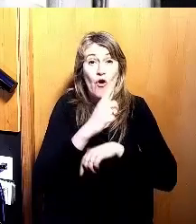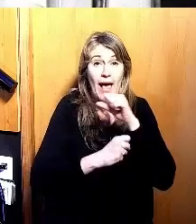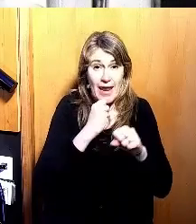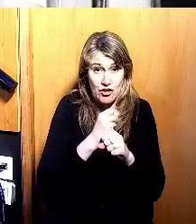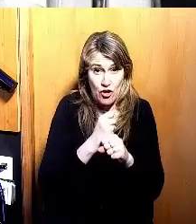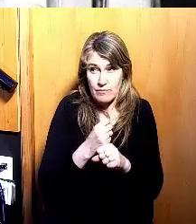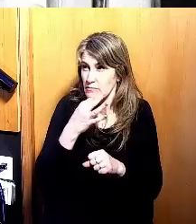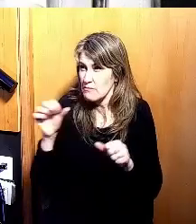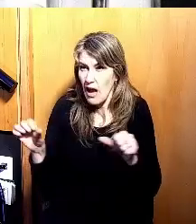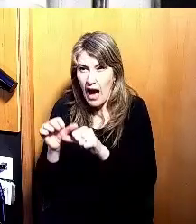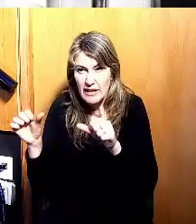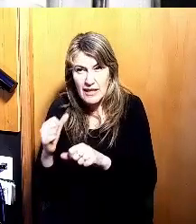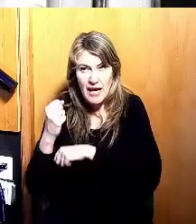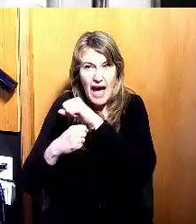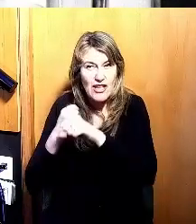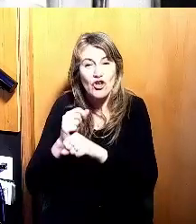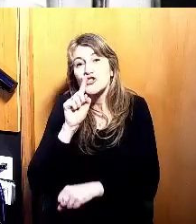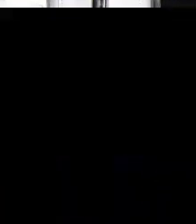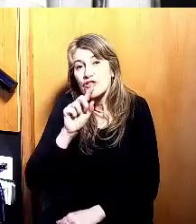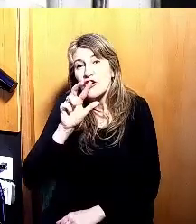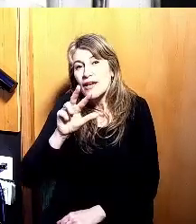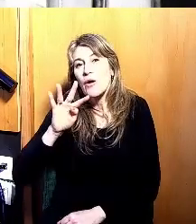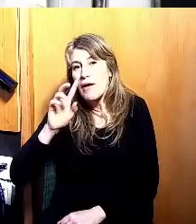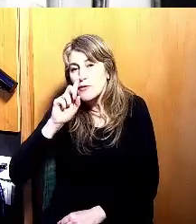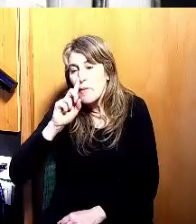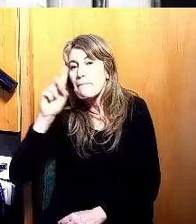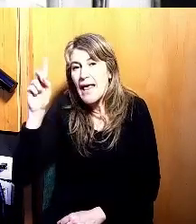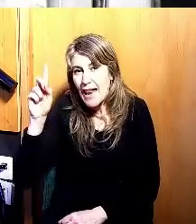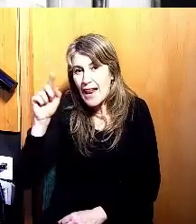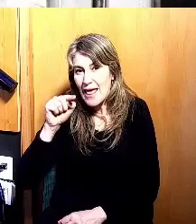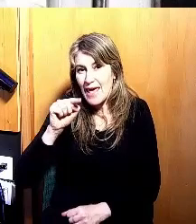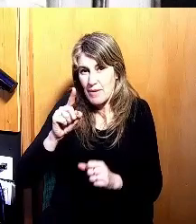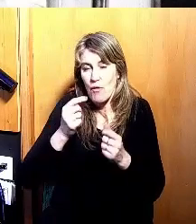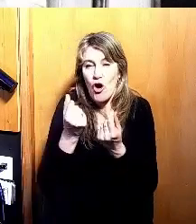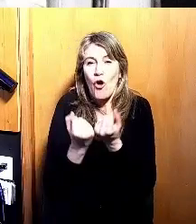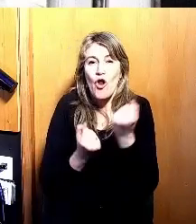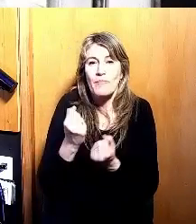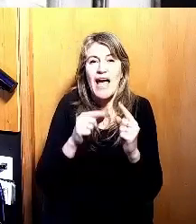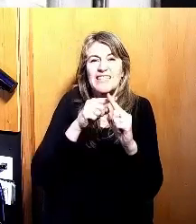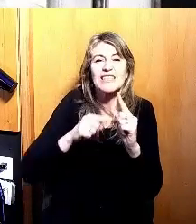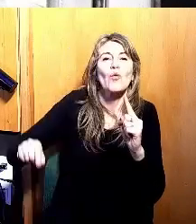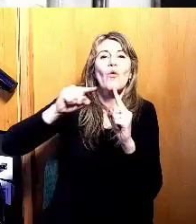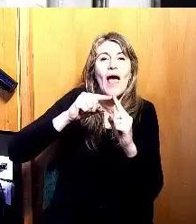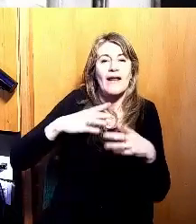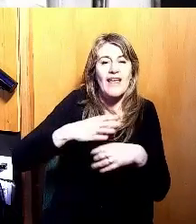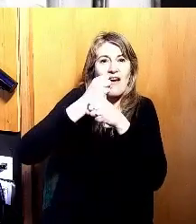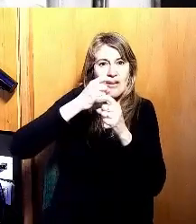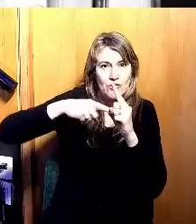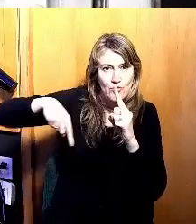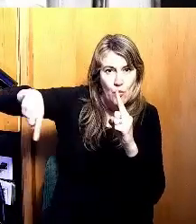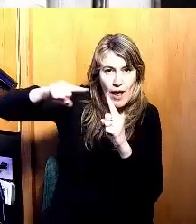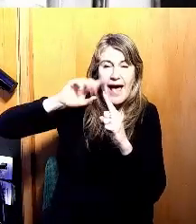134.000 anuales, ¿tá? Eso es lo que... Esa es la economía circular. A nivel global, es